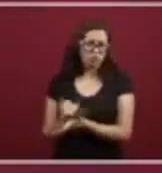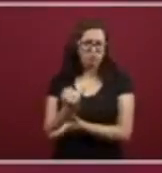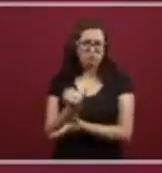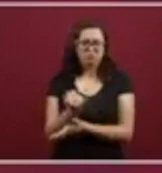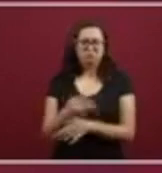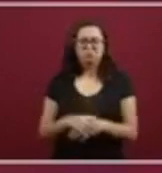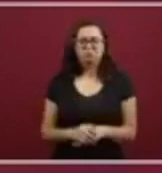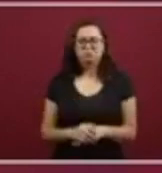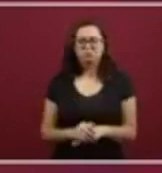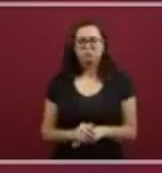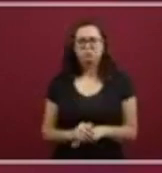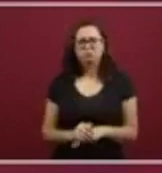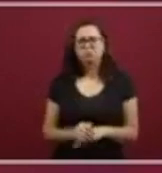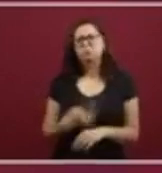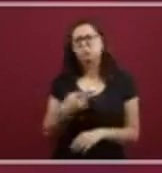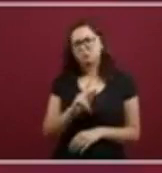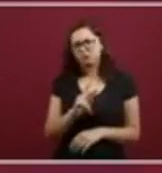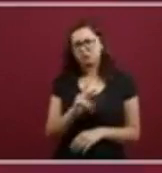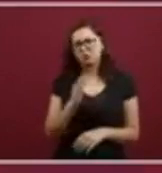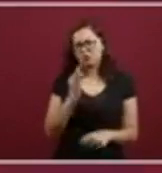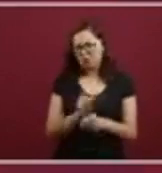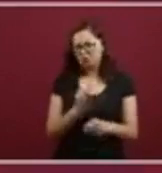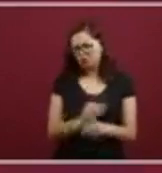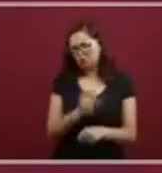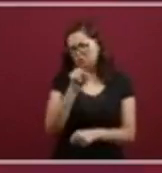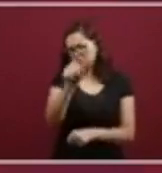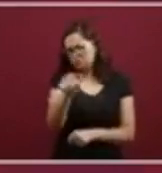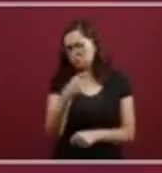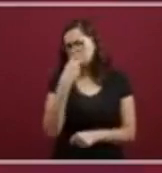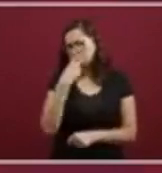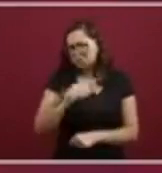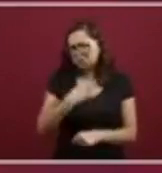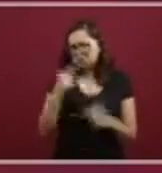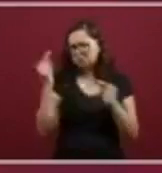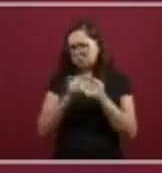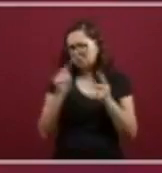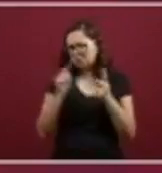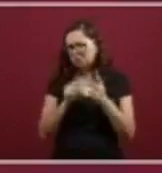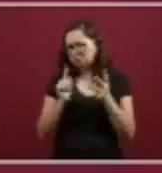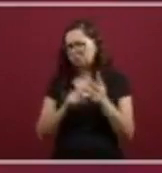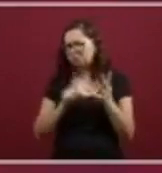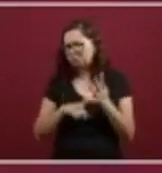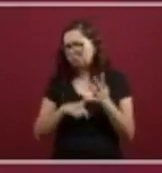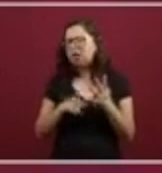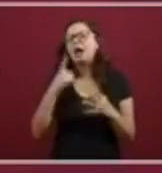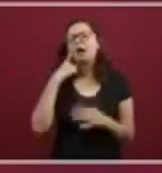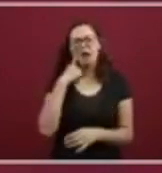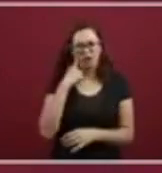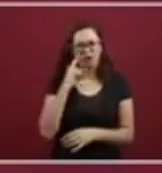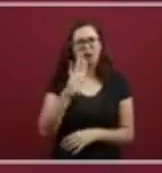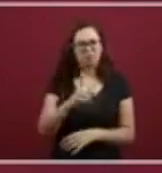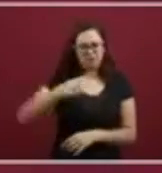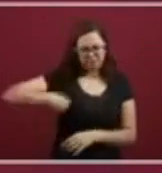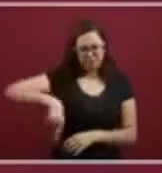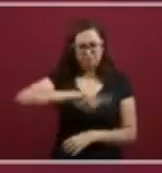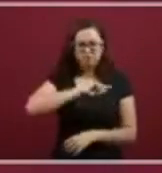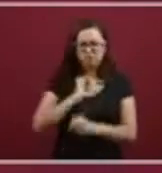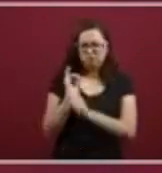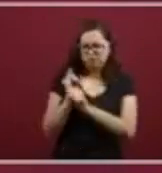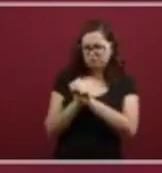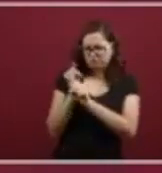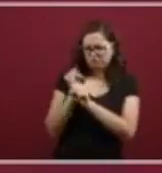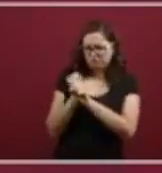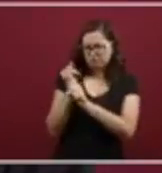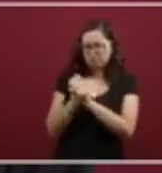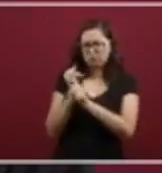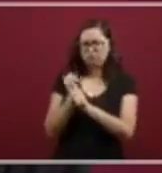estás haciendo este señalamiento, vamos nosotros a investigar y hacer